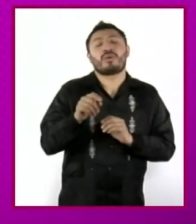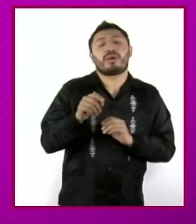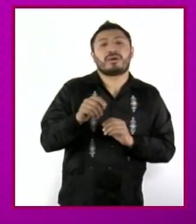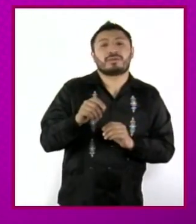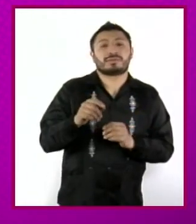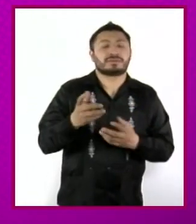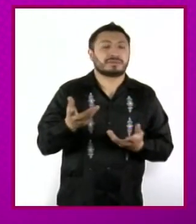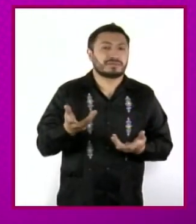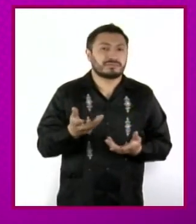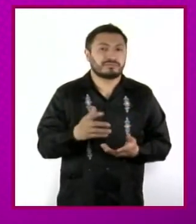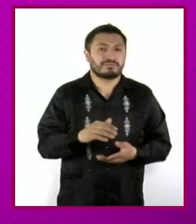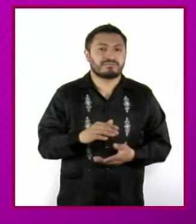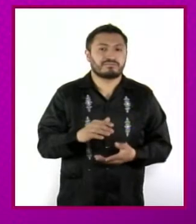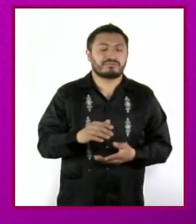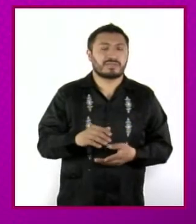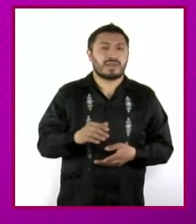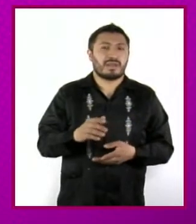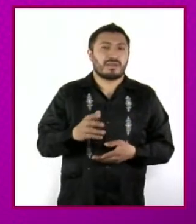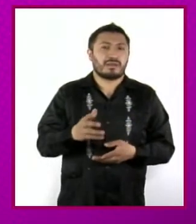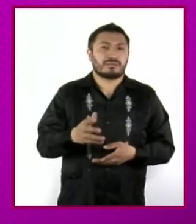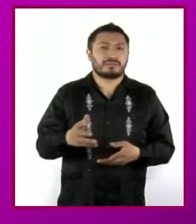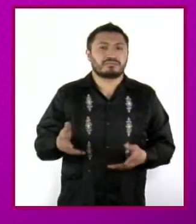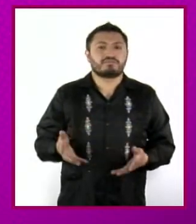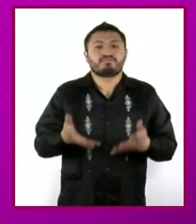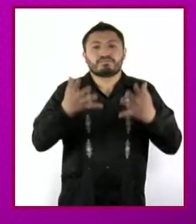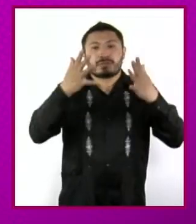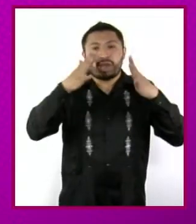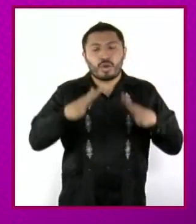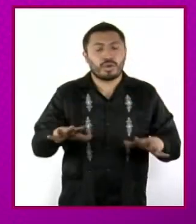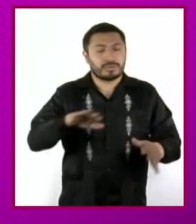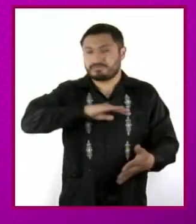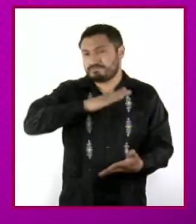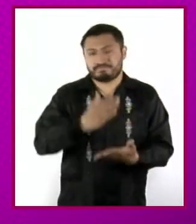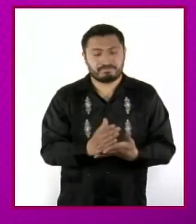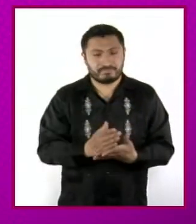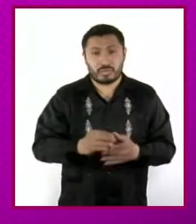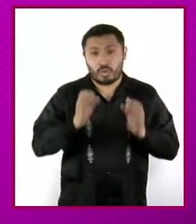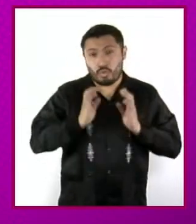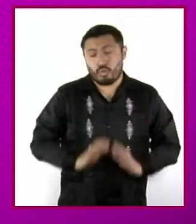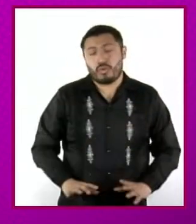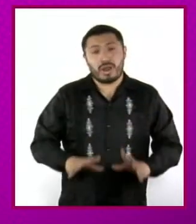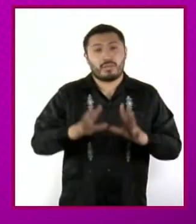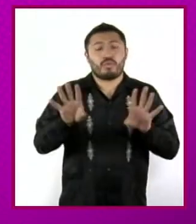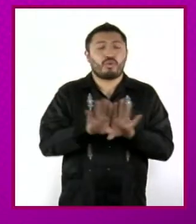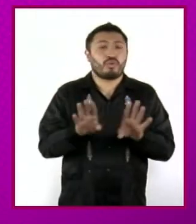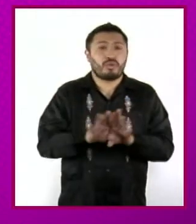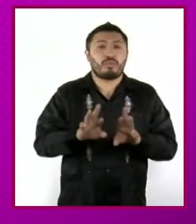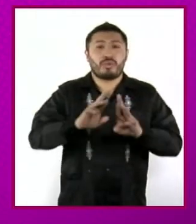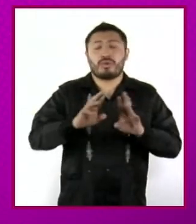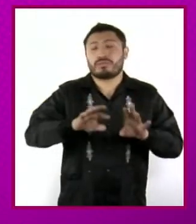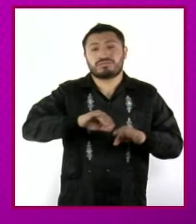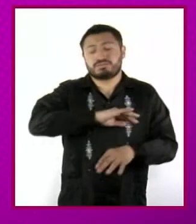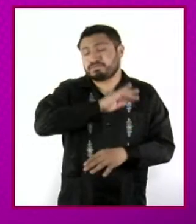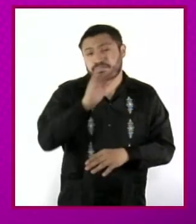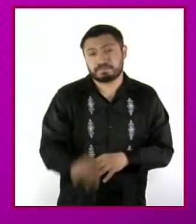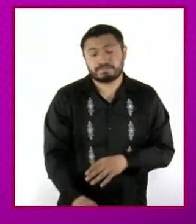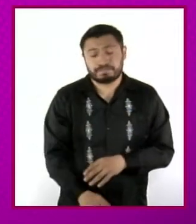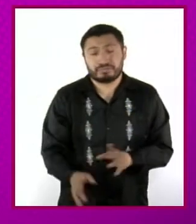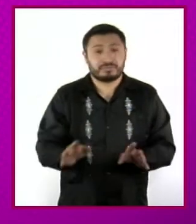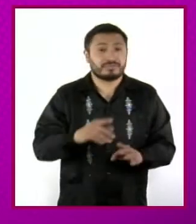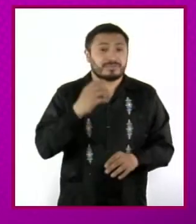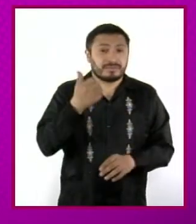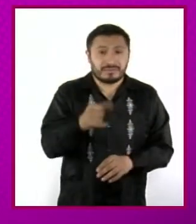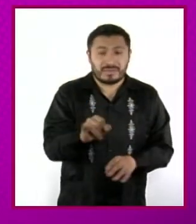uno deja de funcionar este cuerpo. Ese puede ser el real,